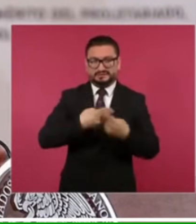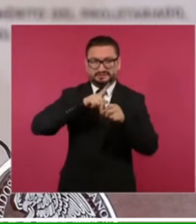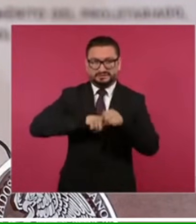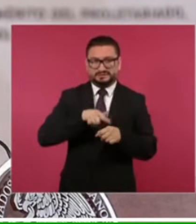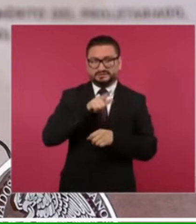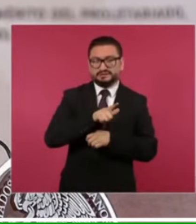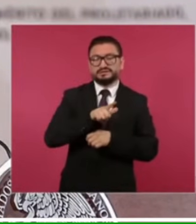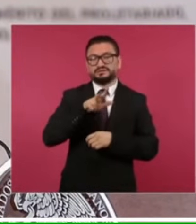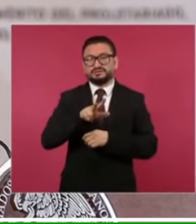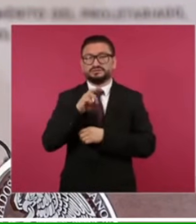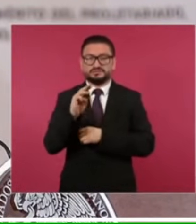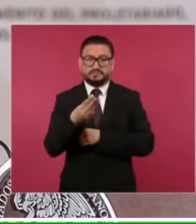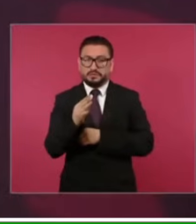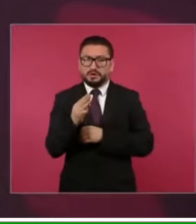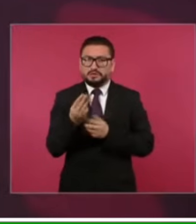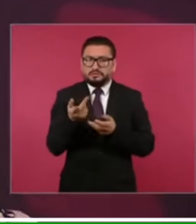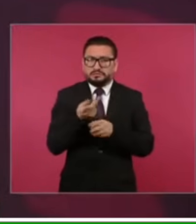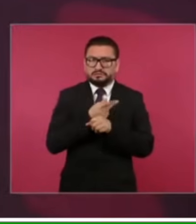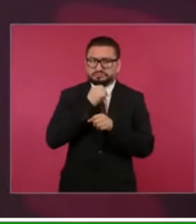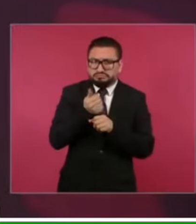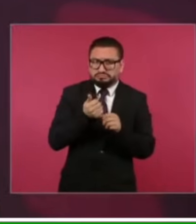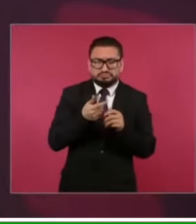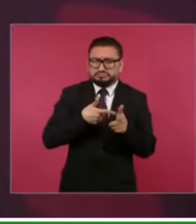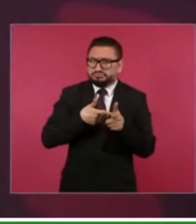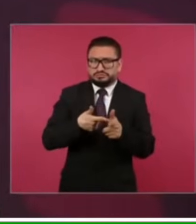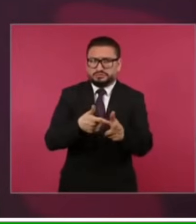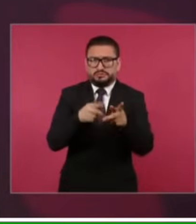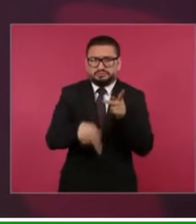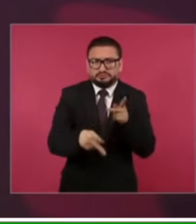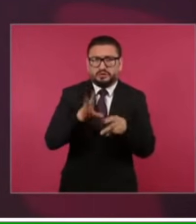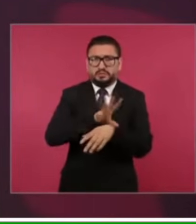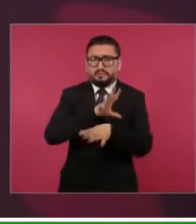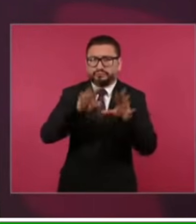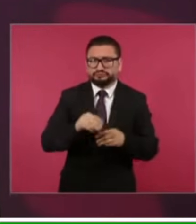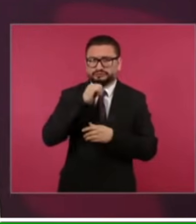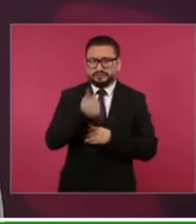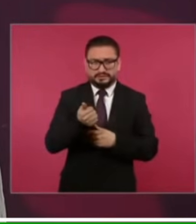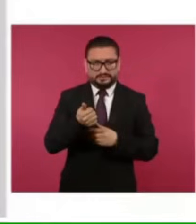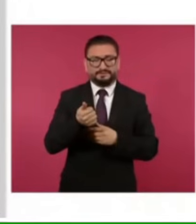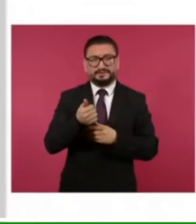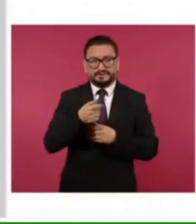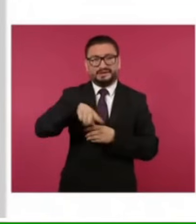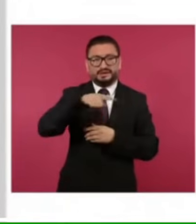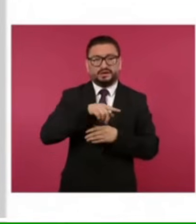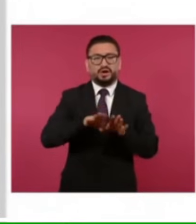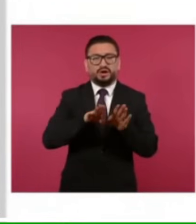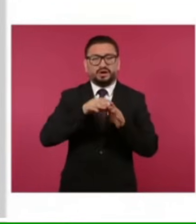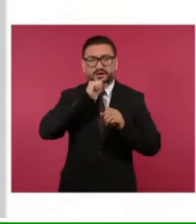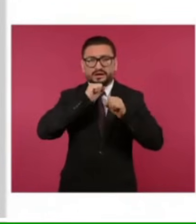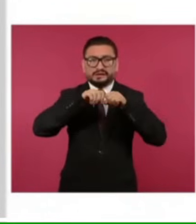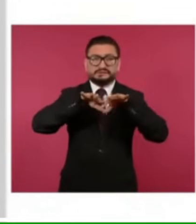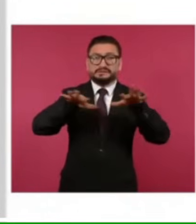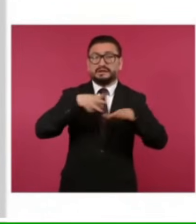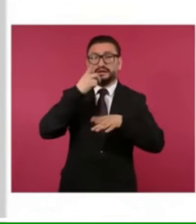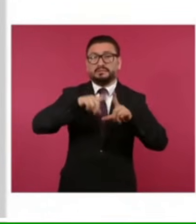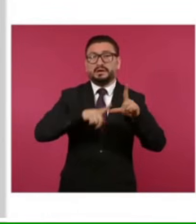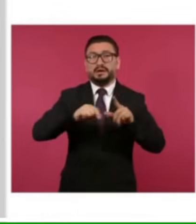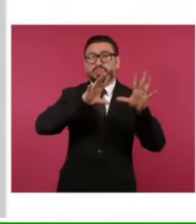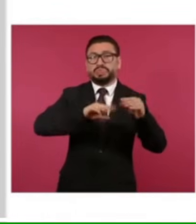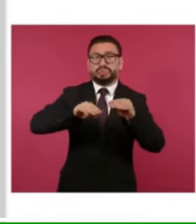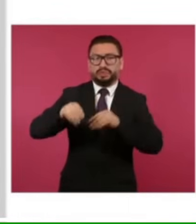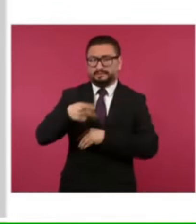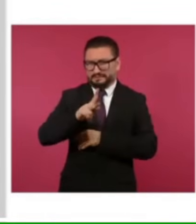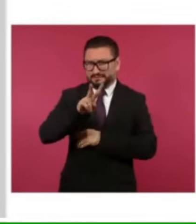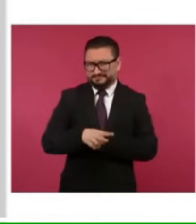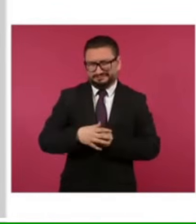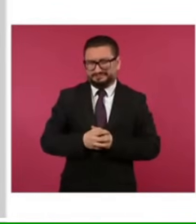17 y 18 de mayo no han implicado interrupciones en el suministro eléctrico. Hicieron un escándalo diciendo que iba a haber apagones en todo el país, pero eso es lo que